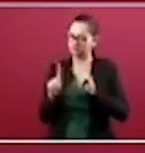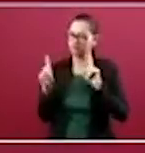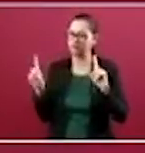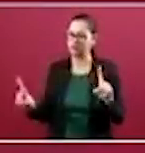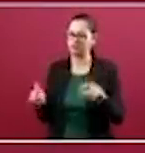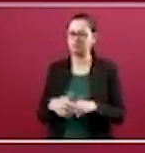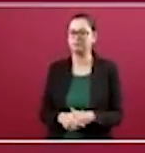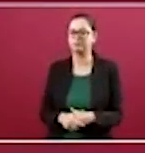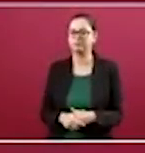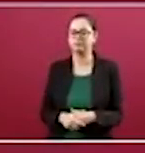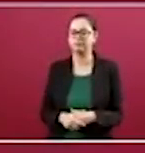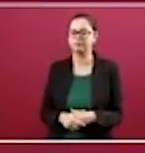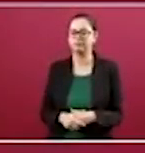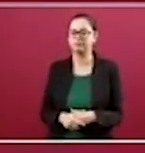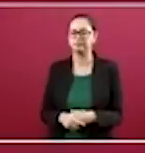todas estas